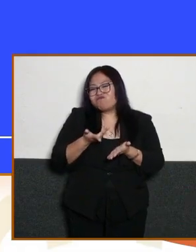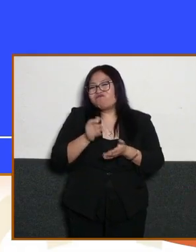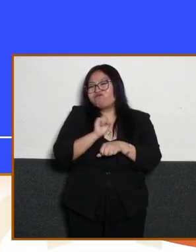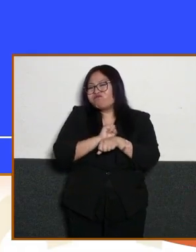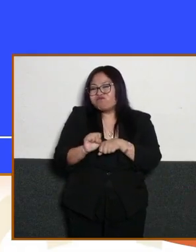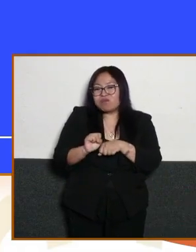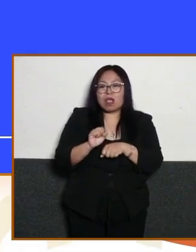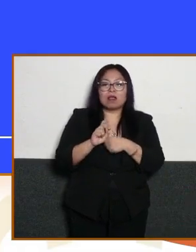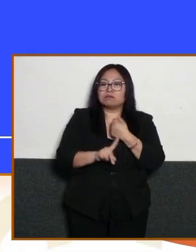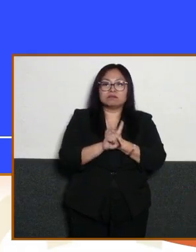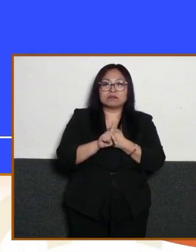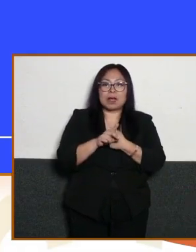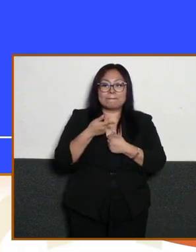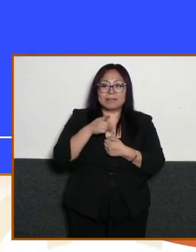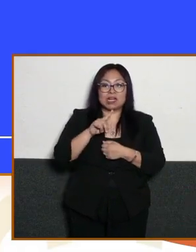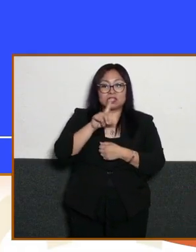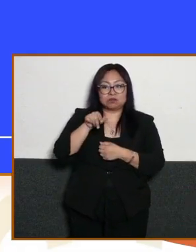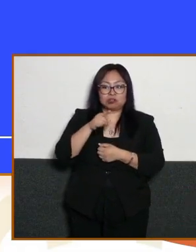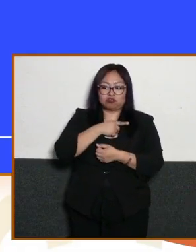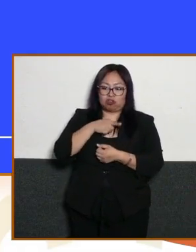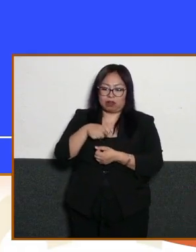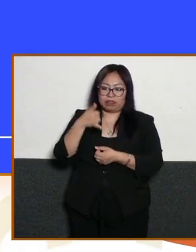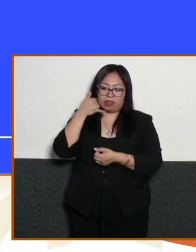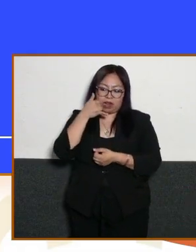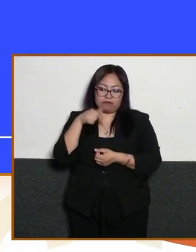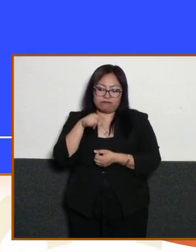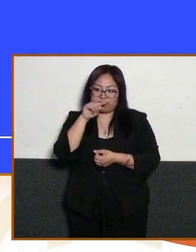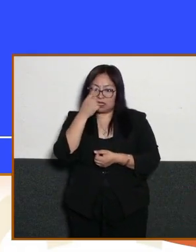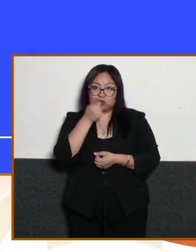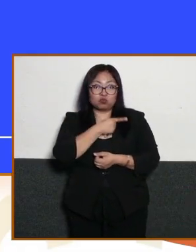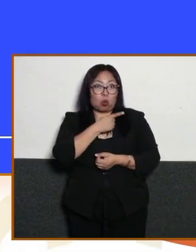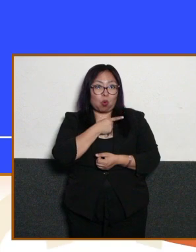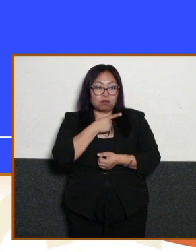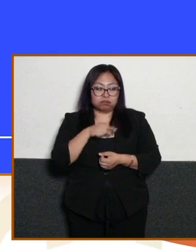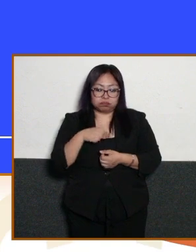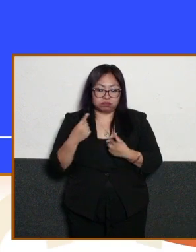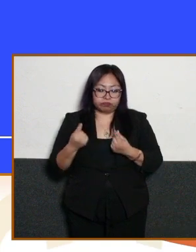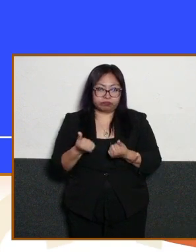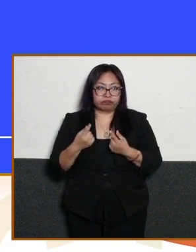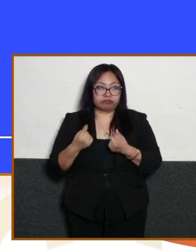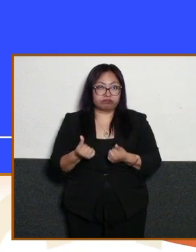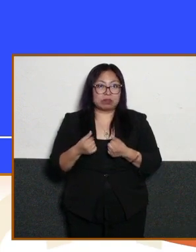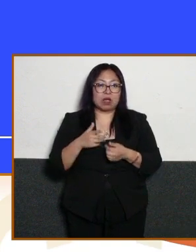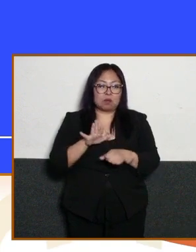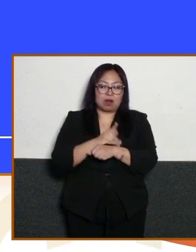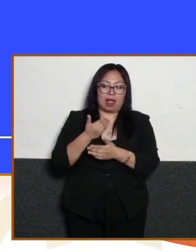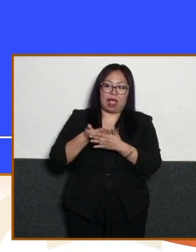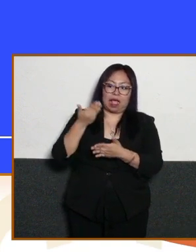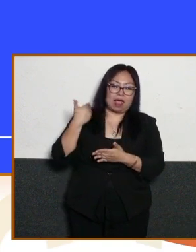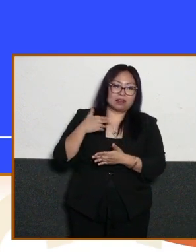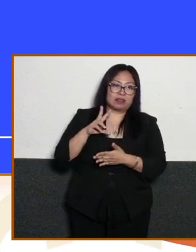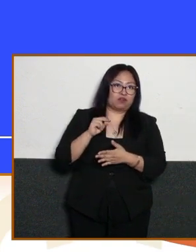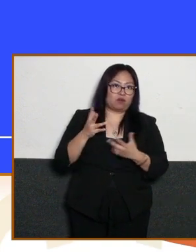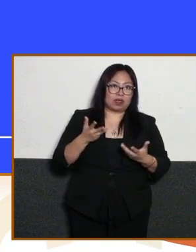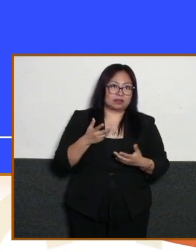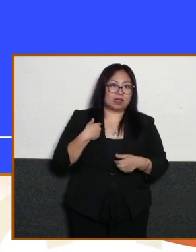teléfono va a empezar a hacer sus presentaciones, va a empezar a hacer muchas cosas que normalmente no hacía un teléfono.